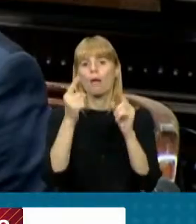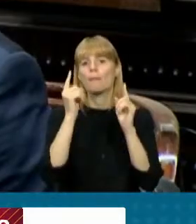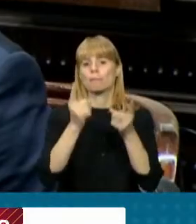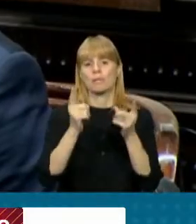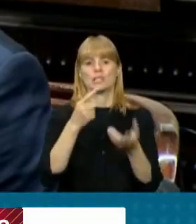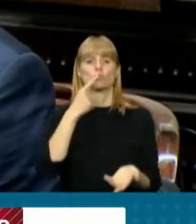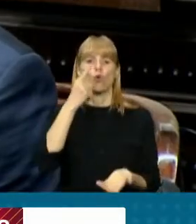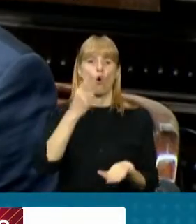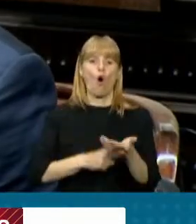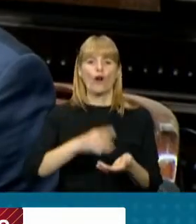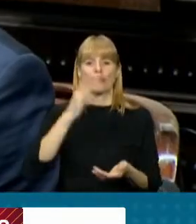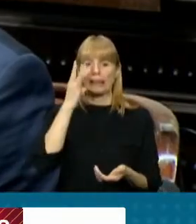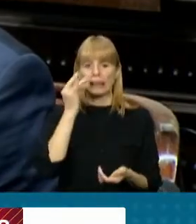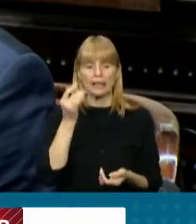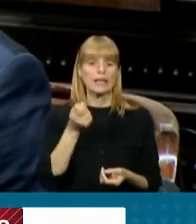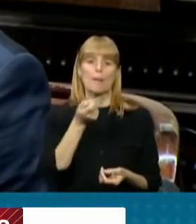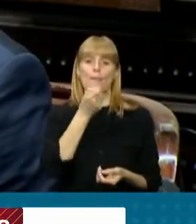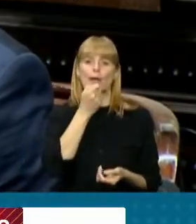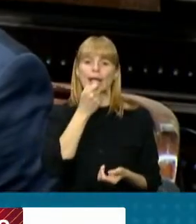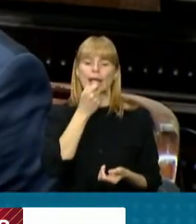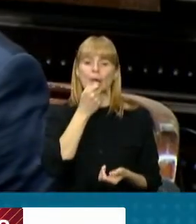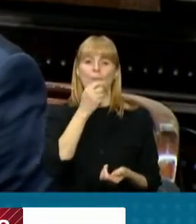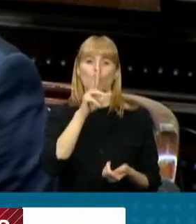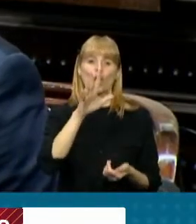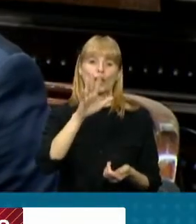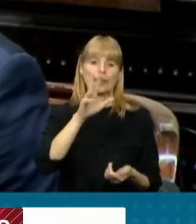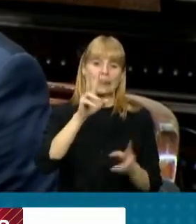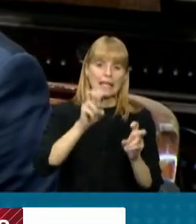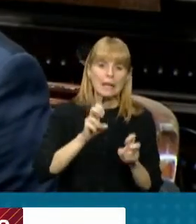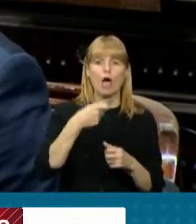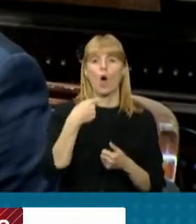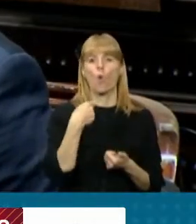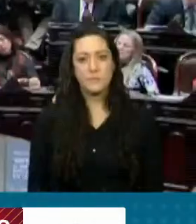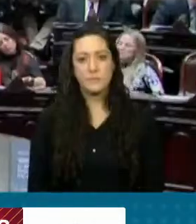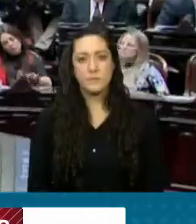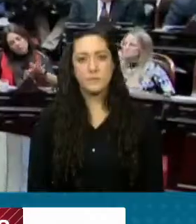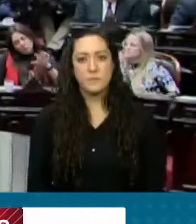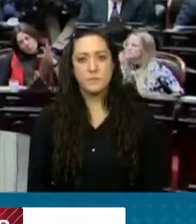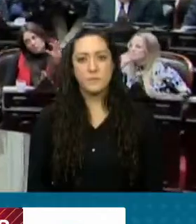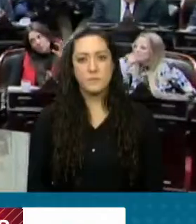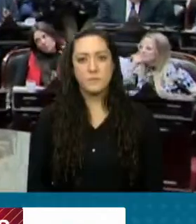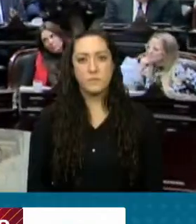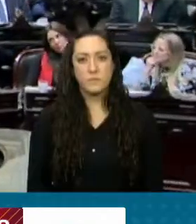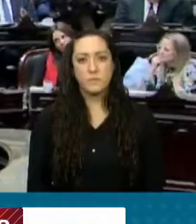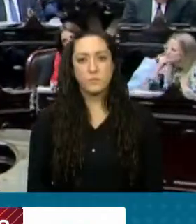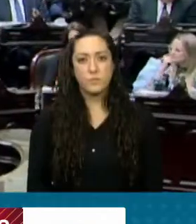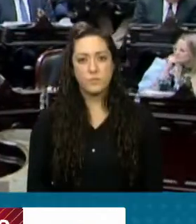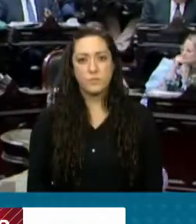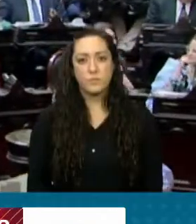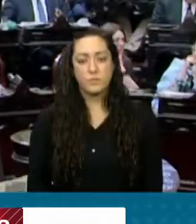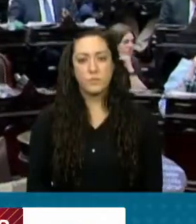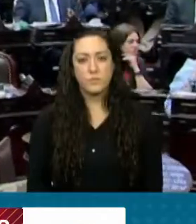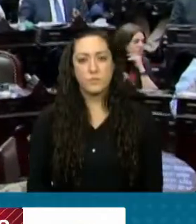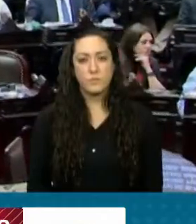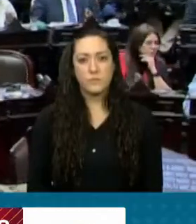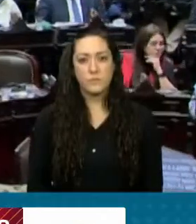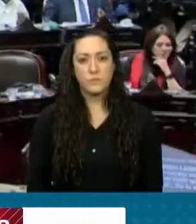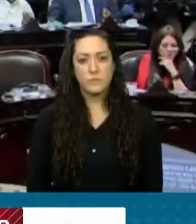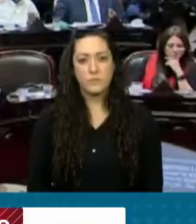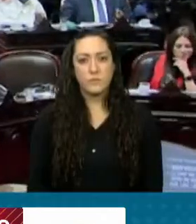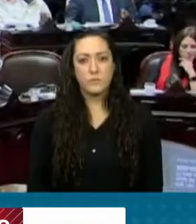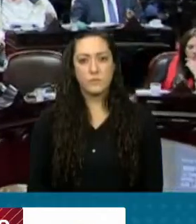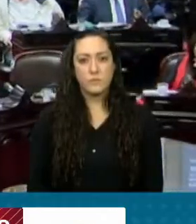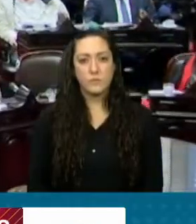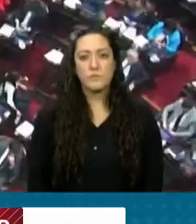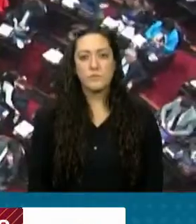están cruzando los 70 años. Entonces vos tenés que ver de qué manera financiás la vida de personas que además cada